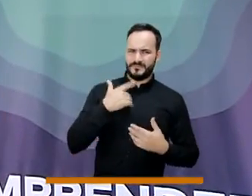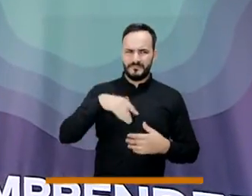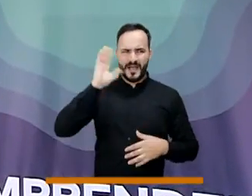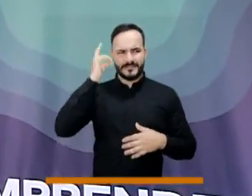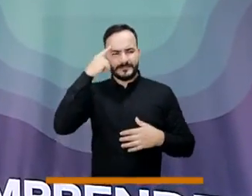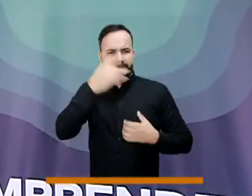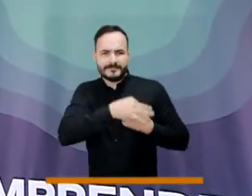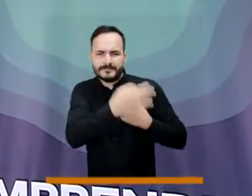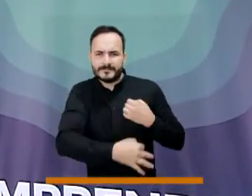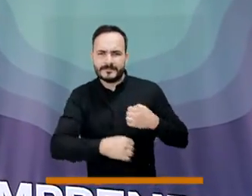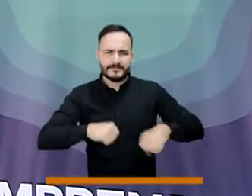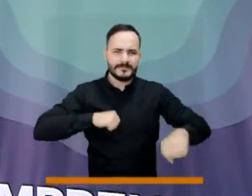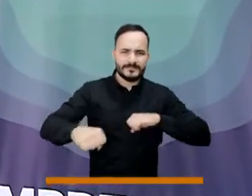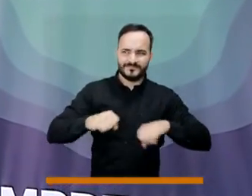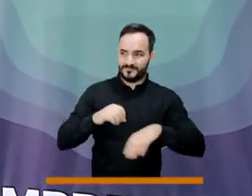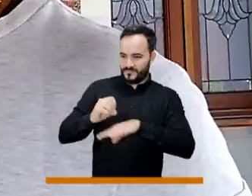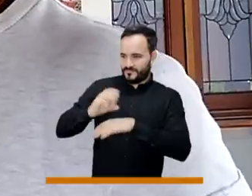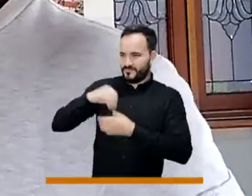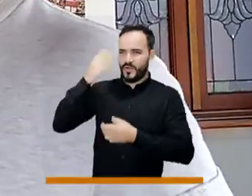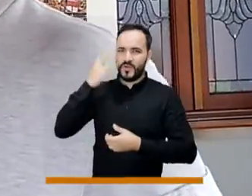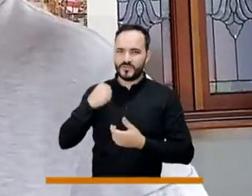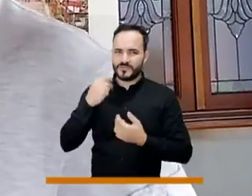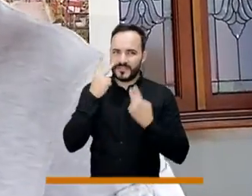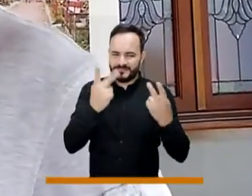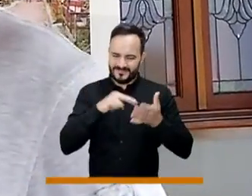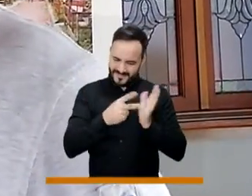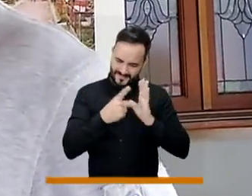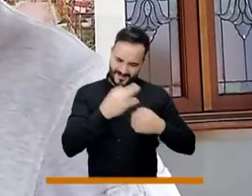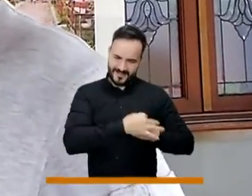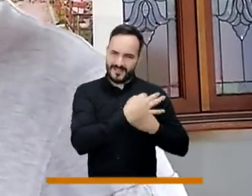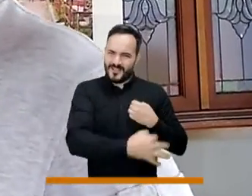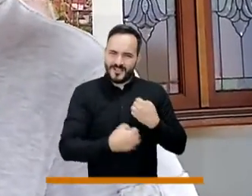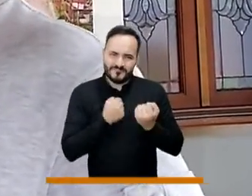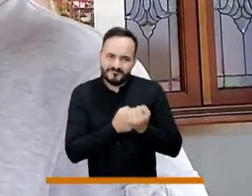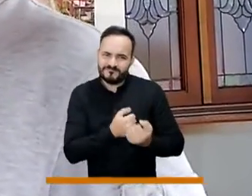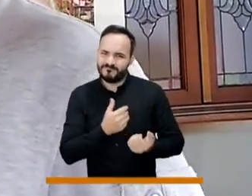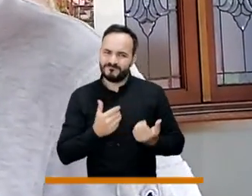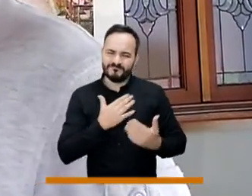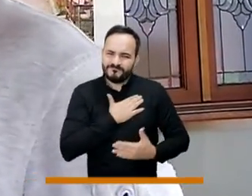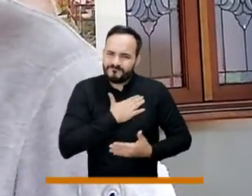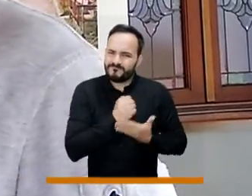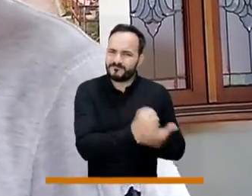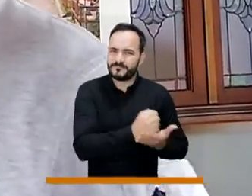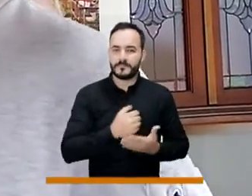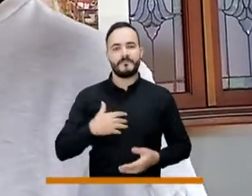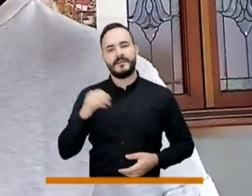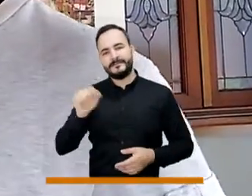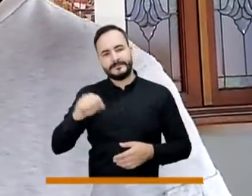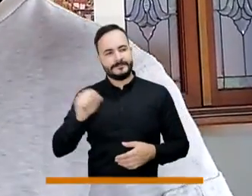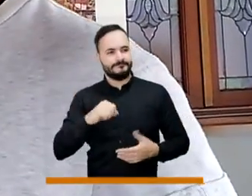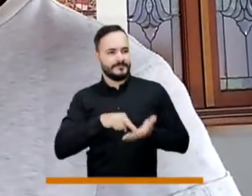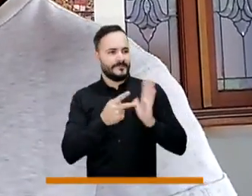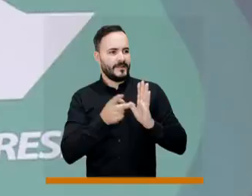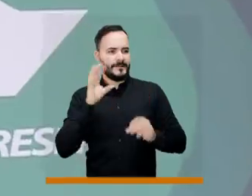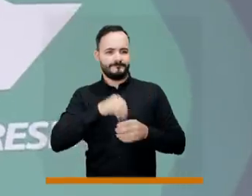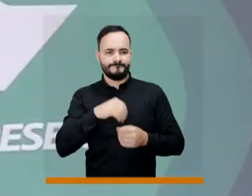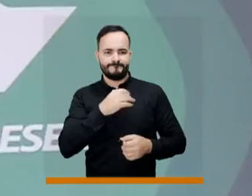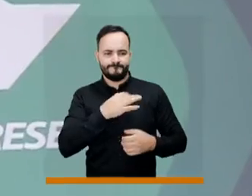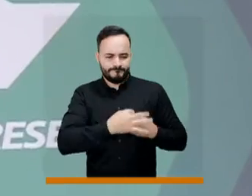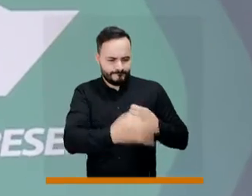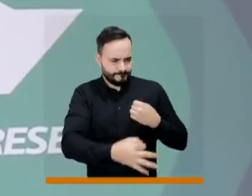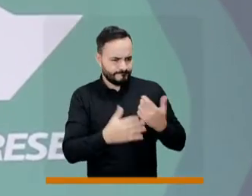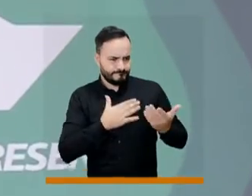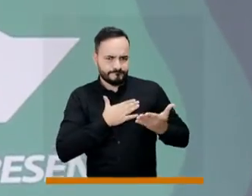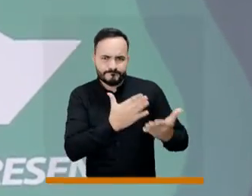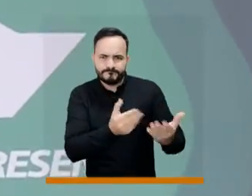caso, usted, que la vive diariamente en el trabajo? Somos una organización que lleva toda esa solidaridad de los antioqueños, de